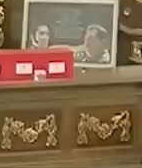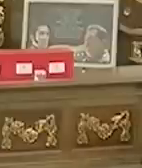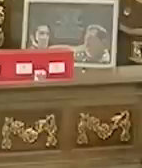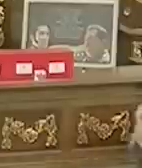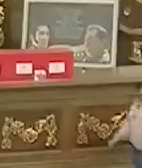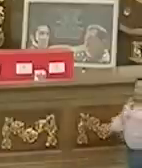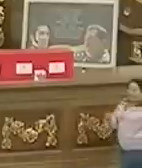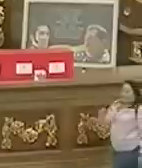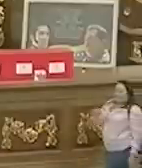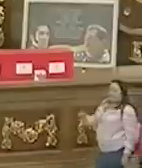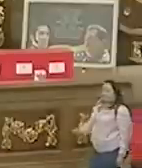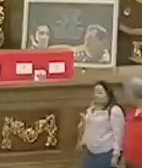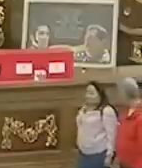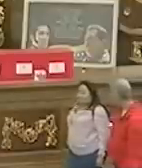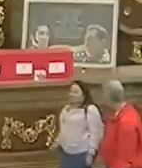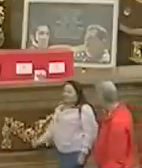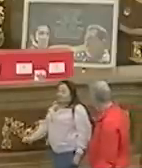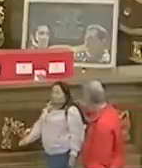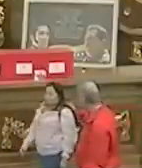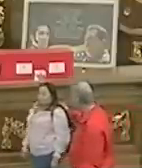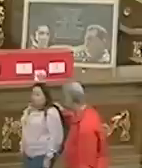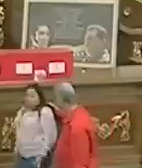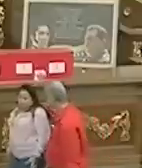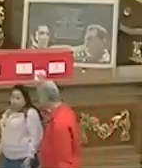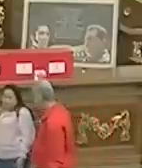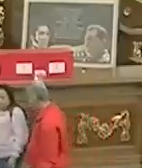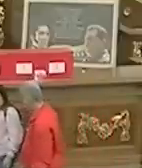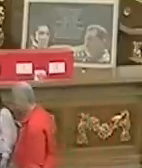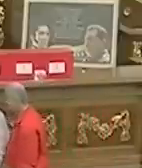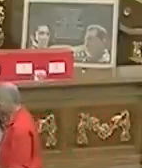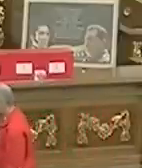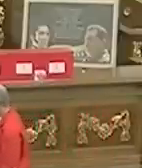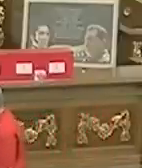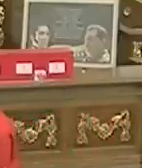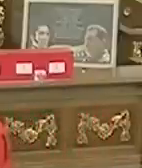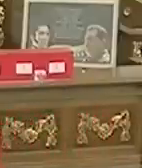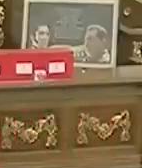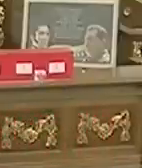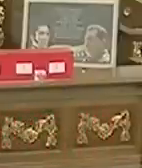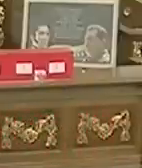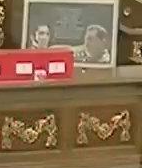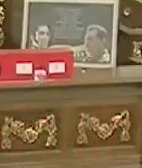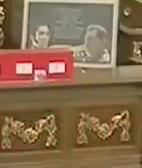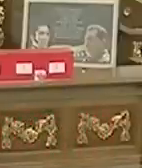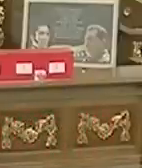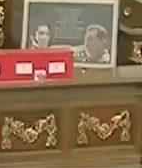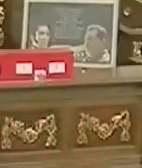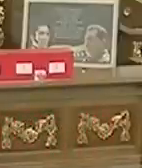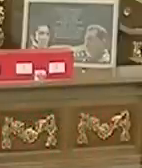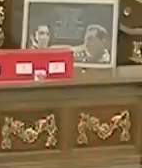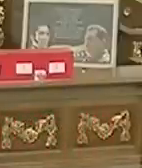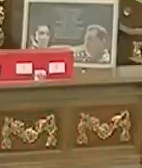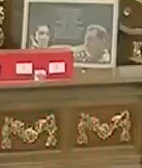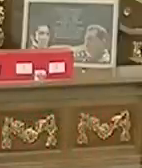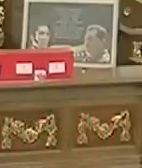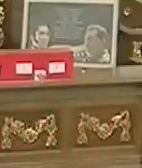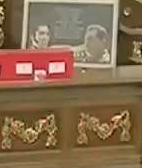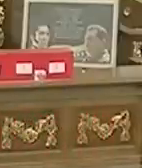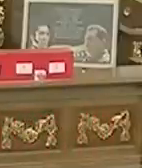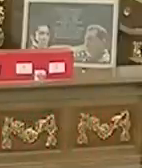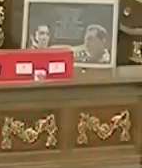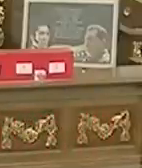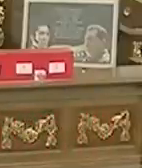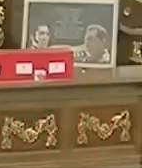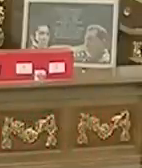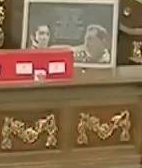decía que este ciudadano, bueno, contaba con el perfil perfecto para la cooperación y el entendimiento de Venezuela hacia los